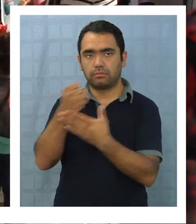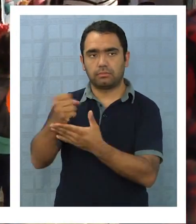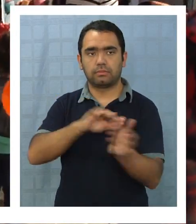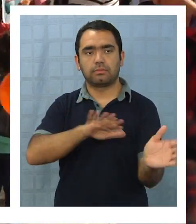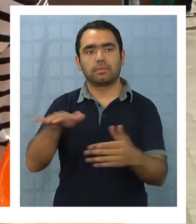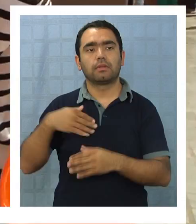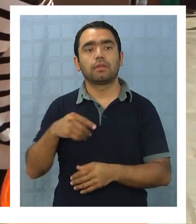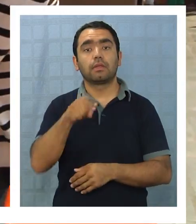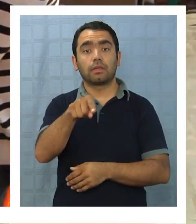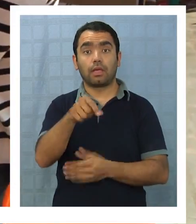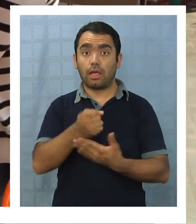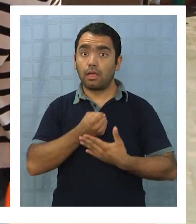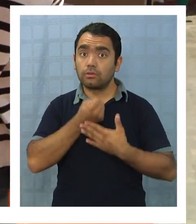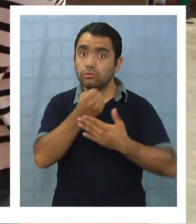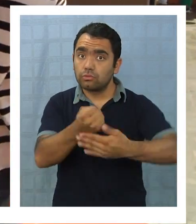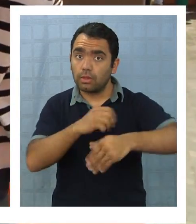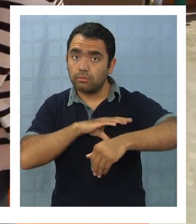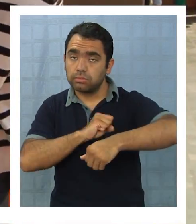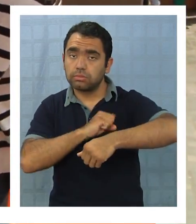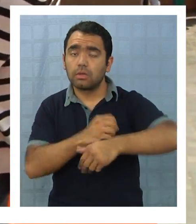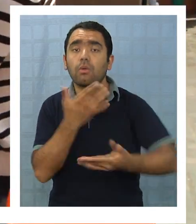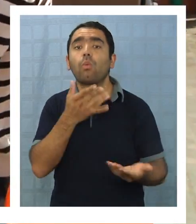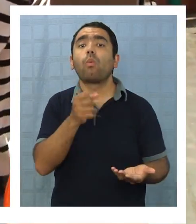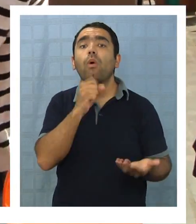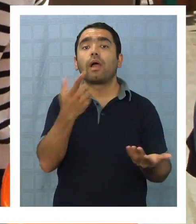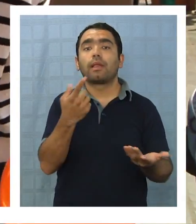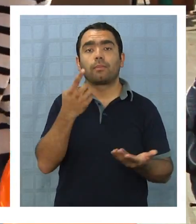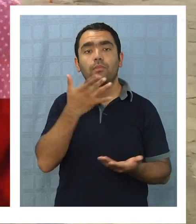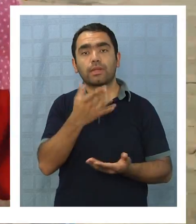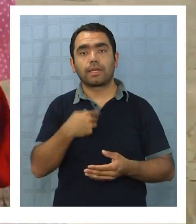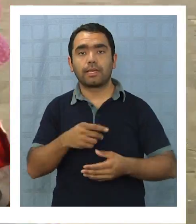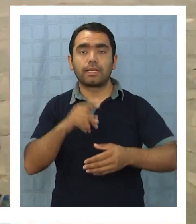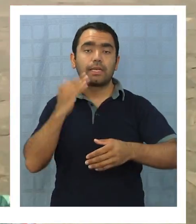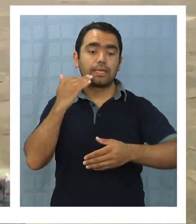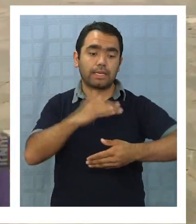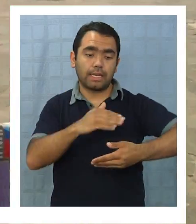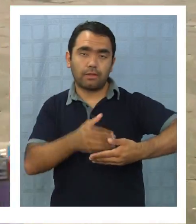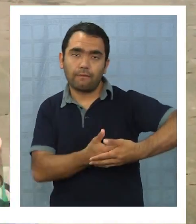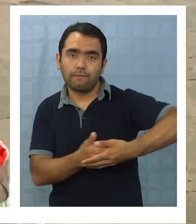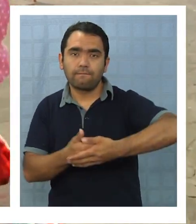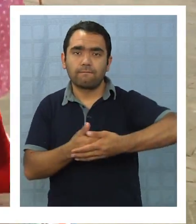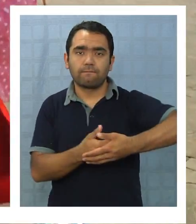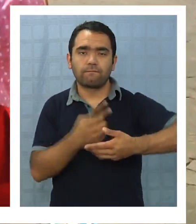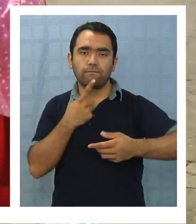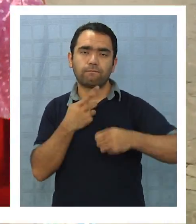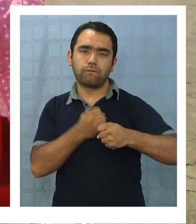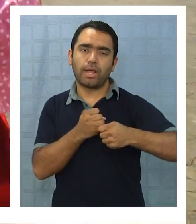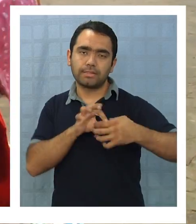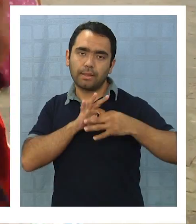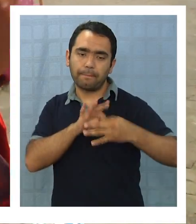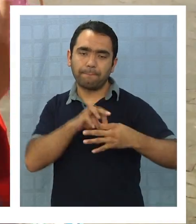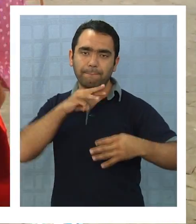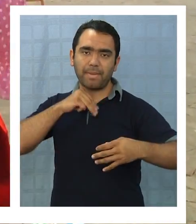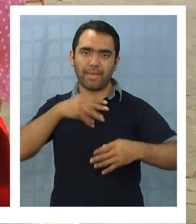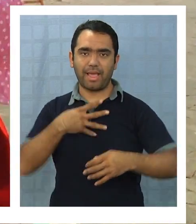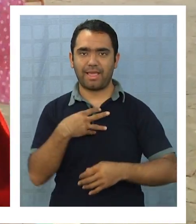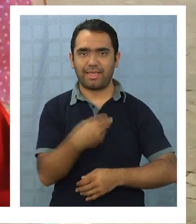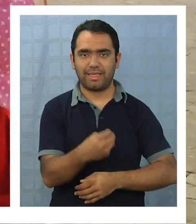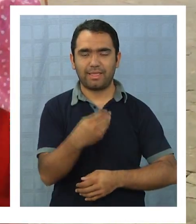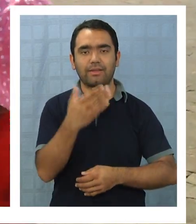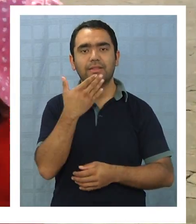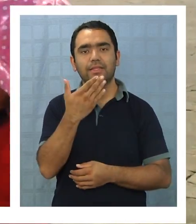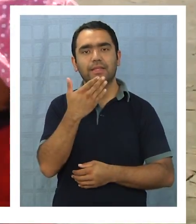beneficios de esta práctica se encuentra la protección contra infecciones además de fortalecer los vínculos madre-hijo-hija